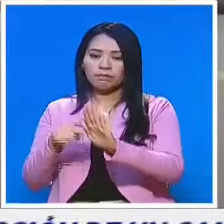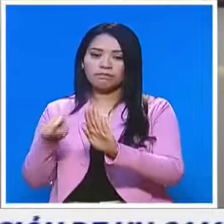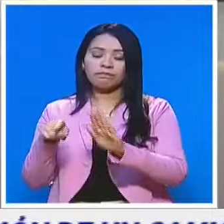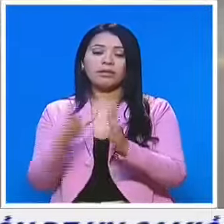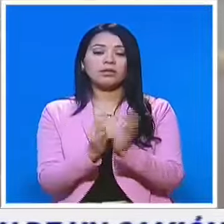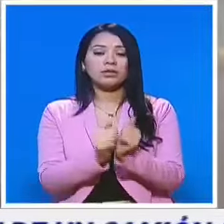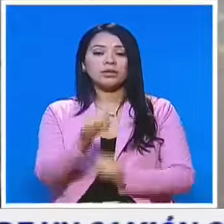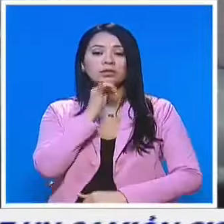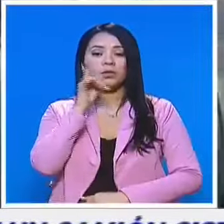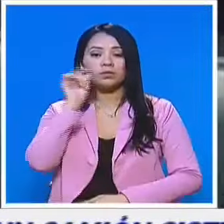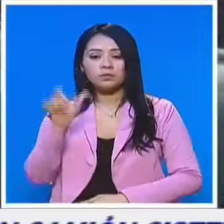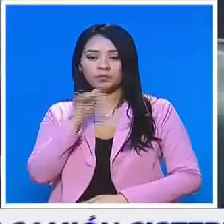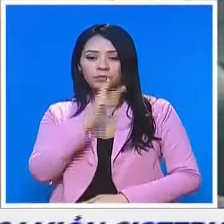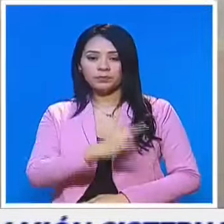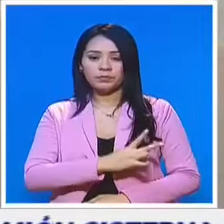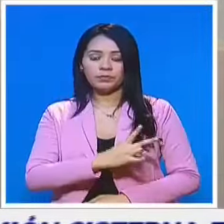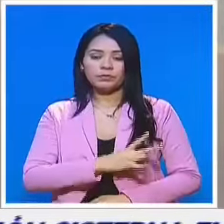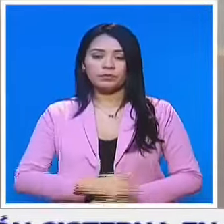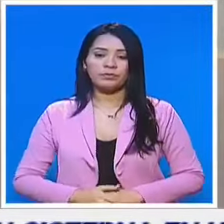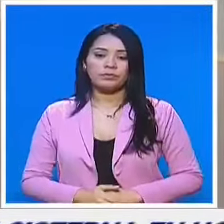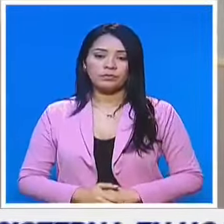Julio Sergio marcano noticias venevisión